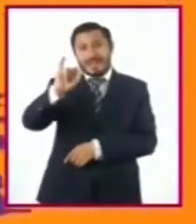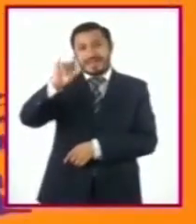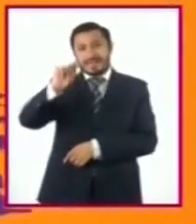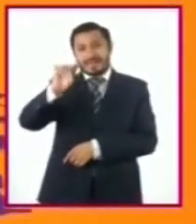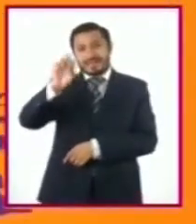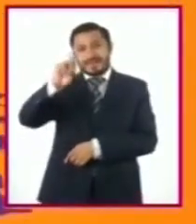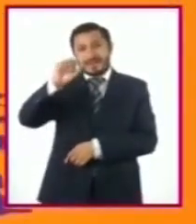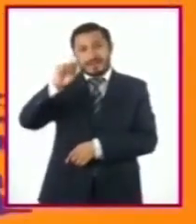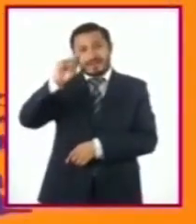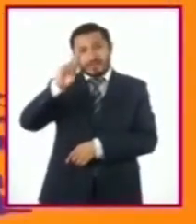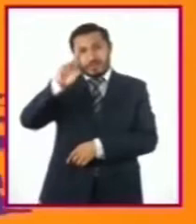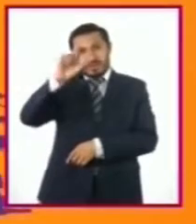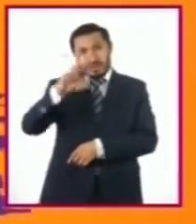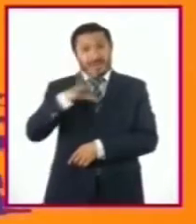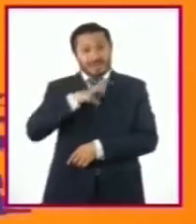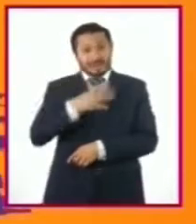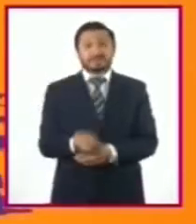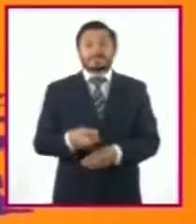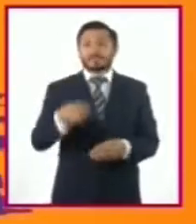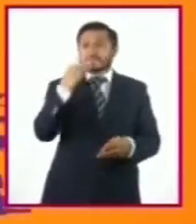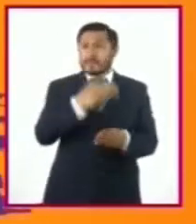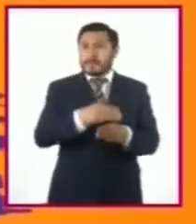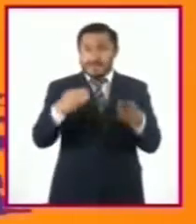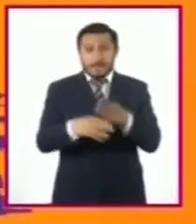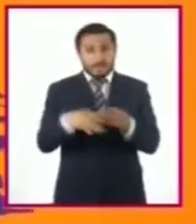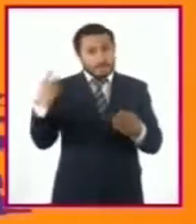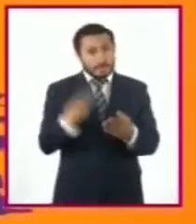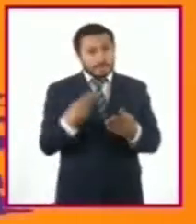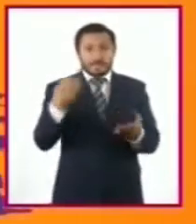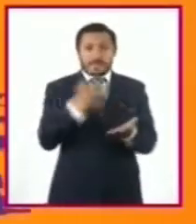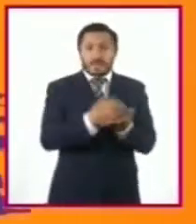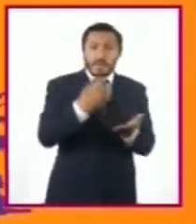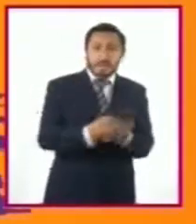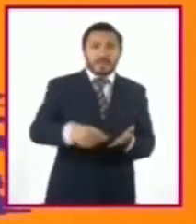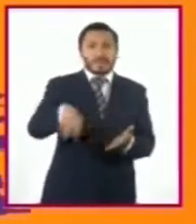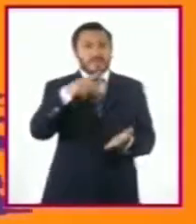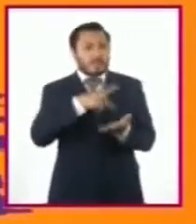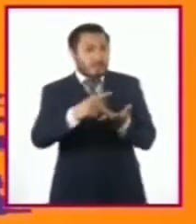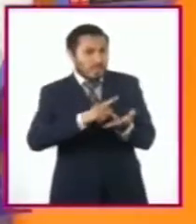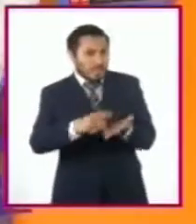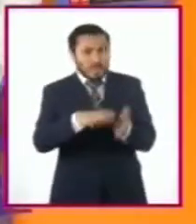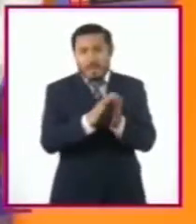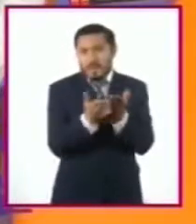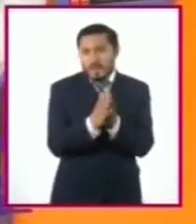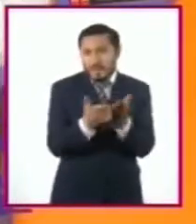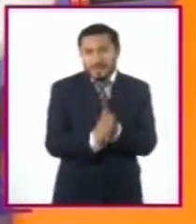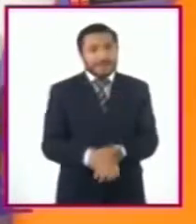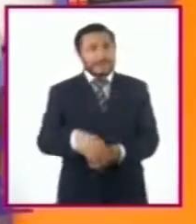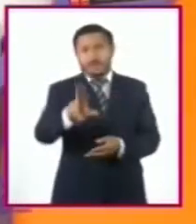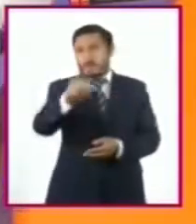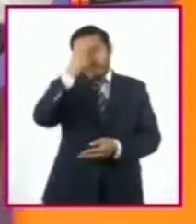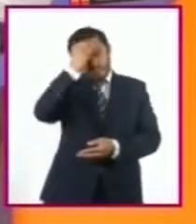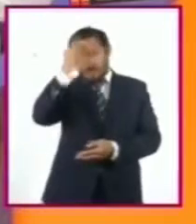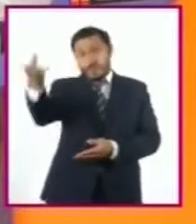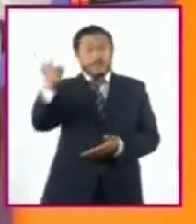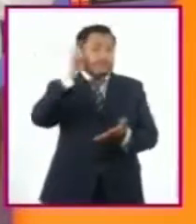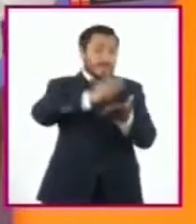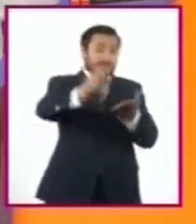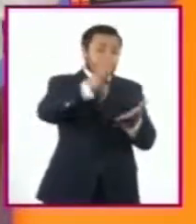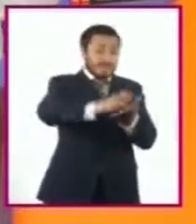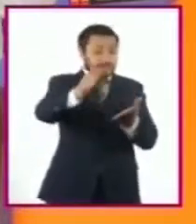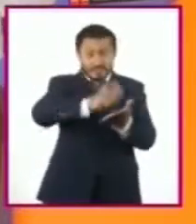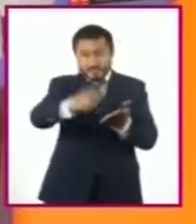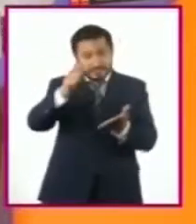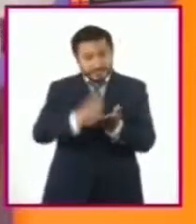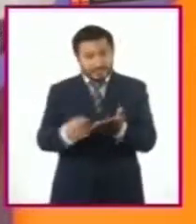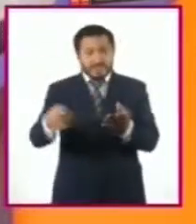van a utilizar son su cuaderno de apuntes, un bolígrafo y su libro de texto. No olviden tomar notas y en la medida de lo